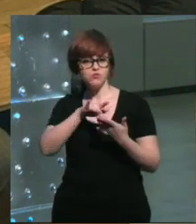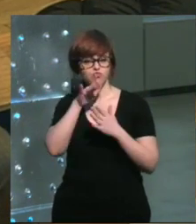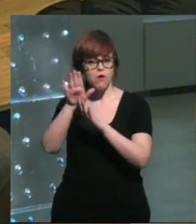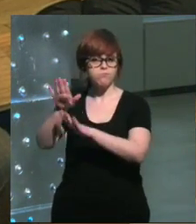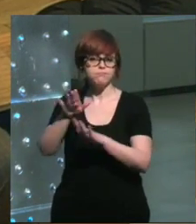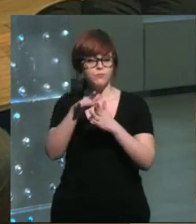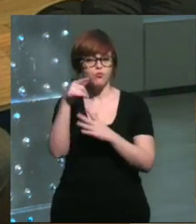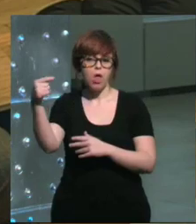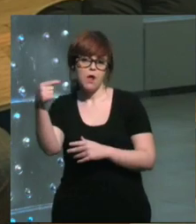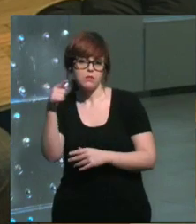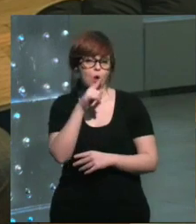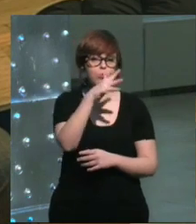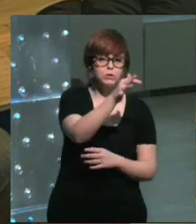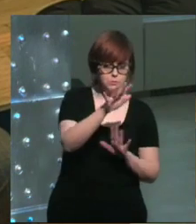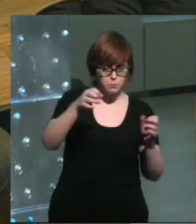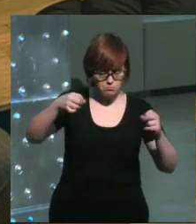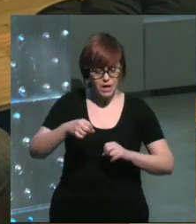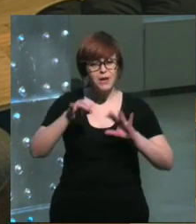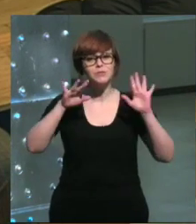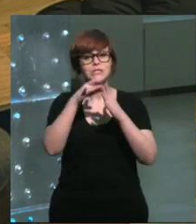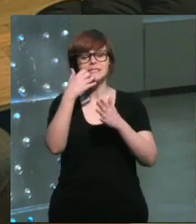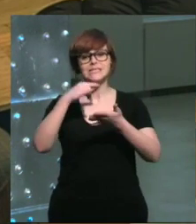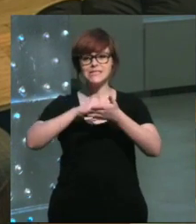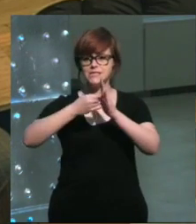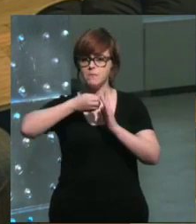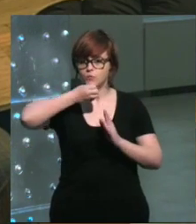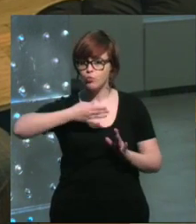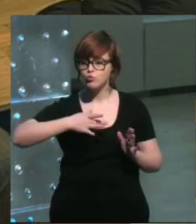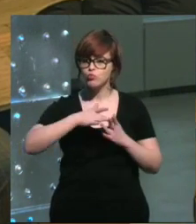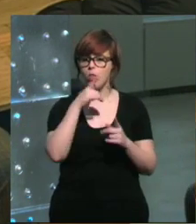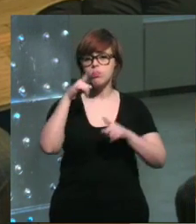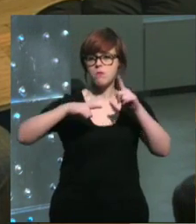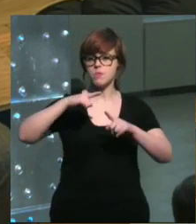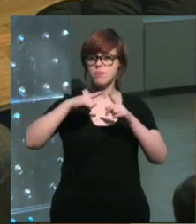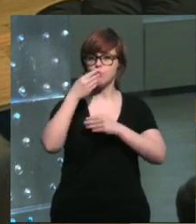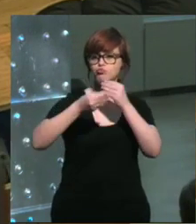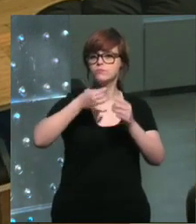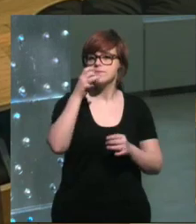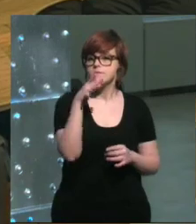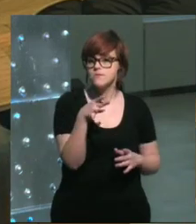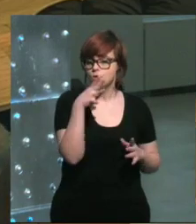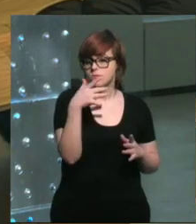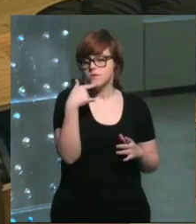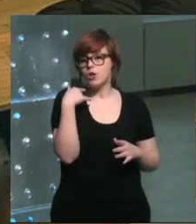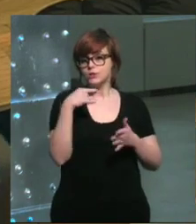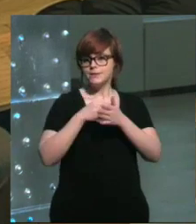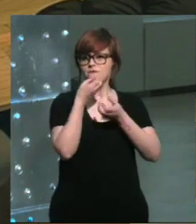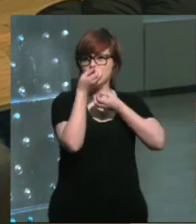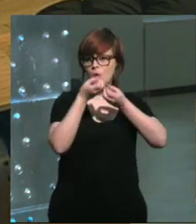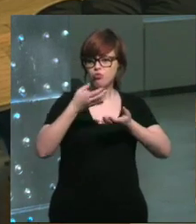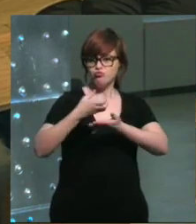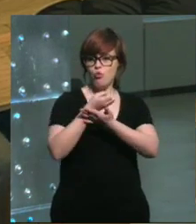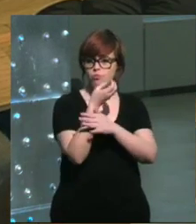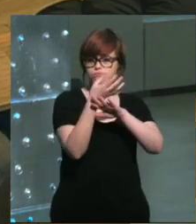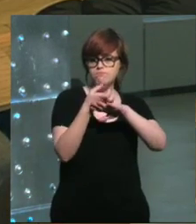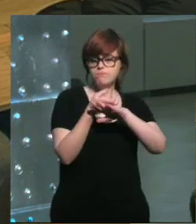sistema es bueno, el sistema depende quién lo tiene, ¿no? Y eso me da un poco de miedo, ¿no? Toda la información y aparte de